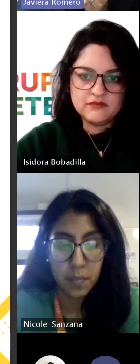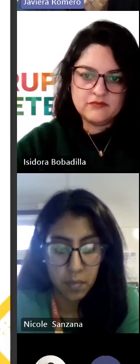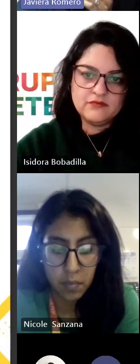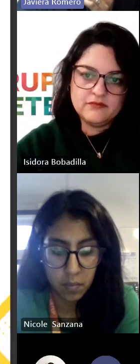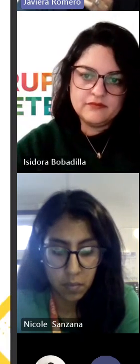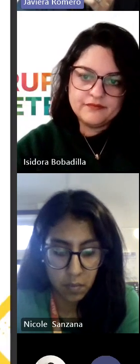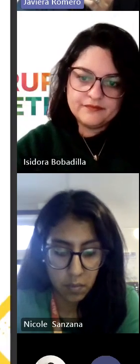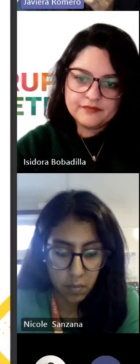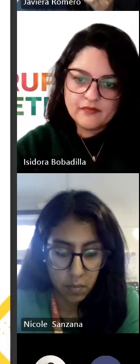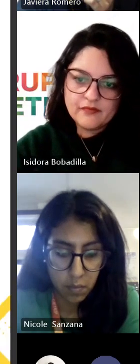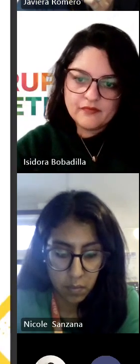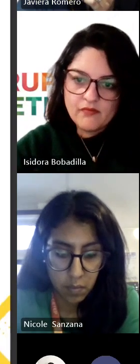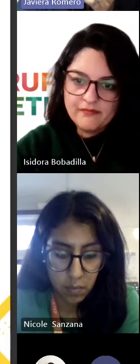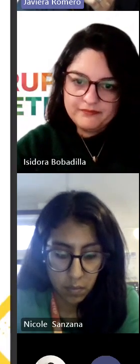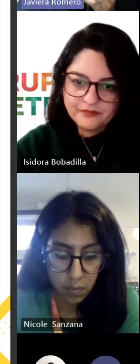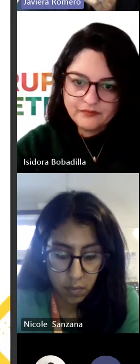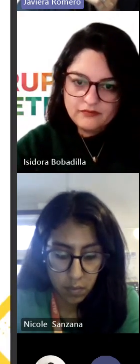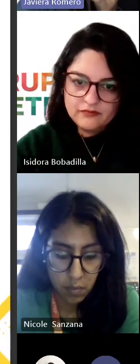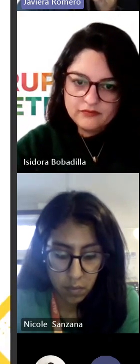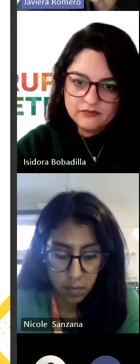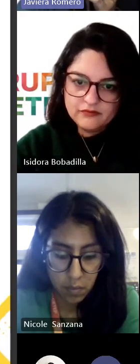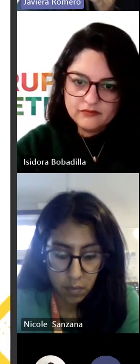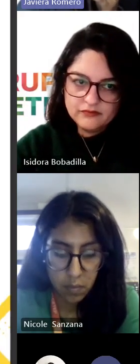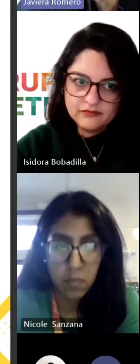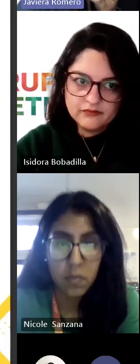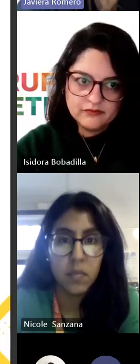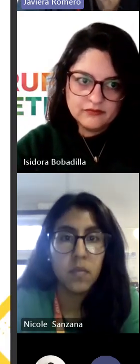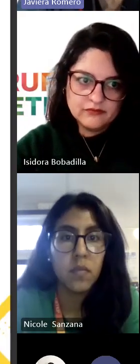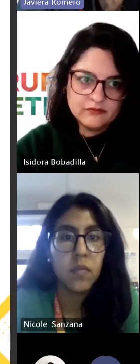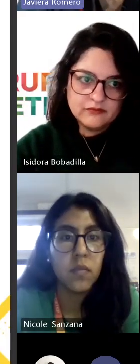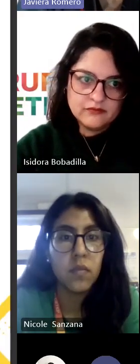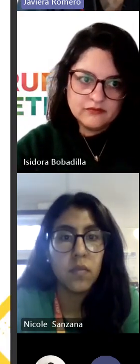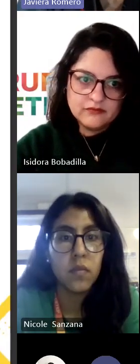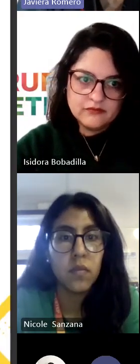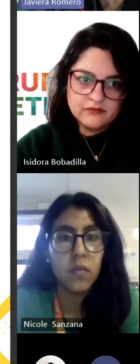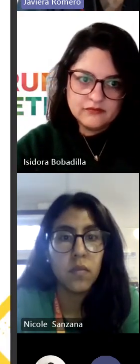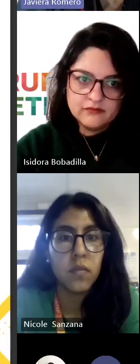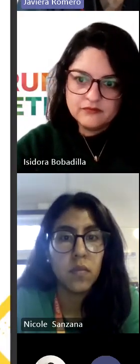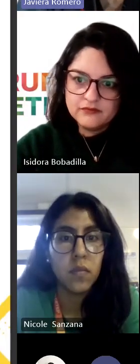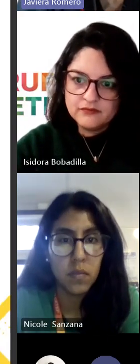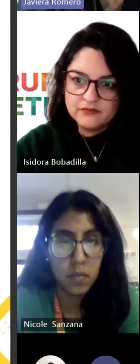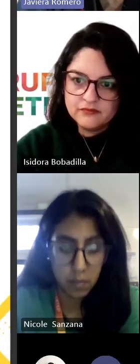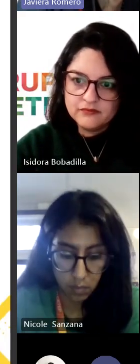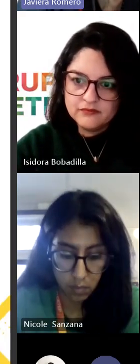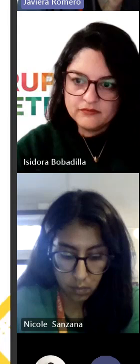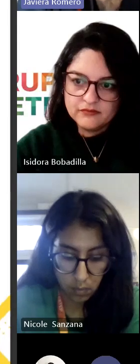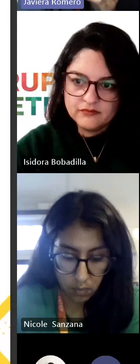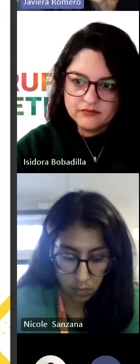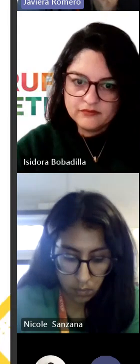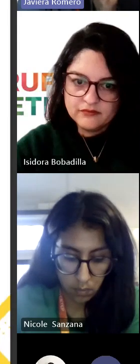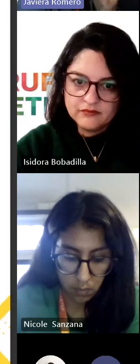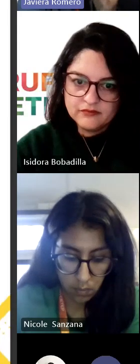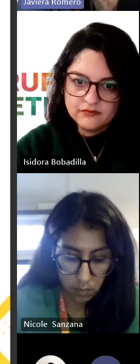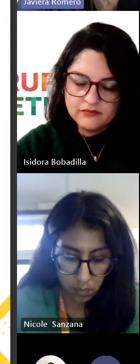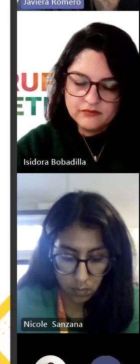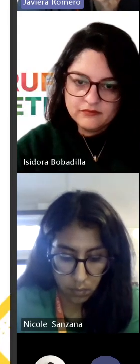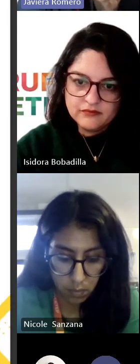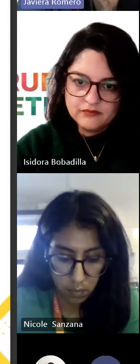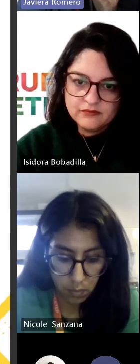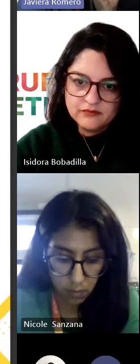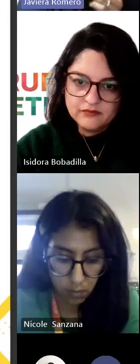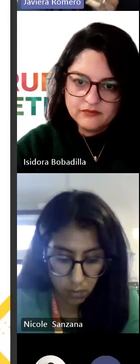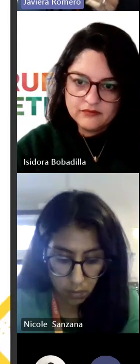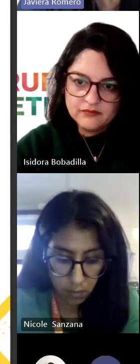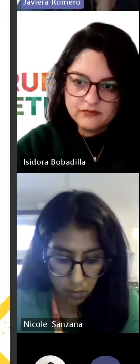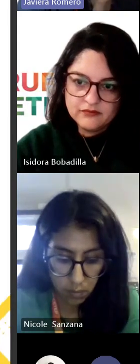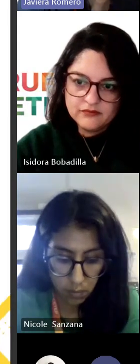académica también, y por tanto también cómo responde el estudiante a esa exigencia, ¿cierto?